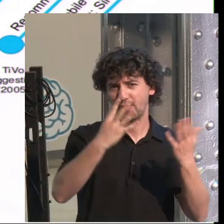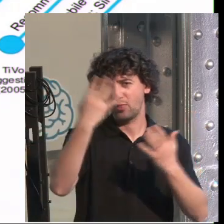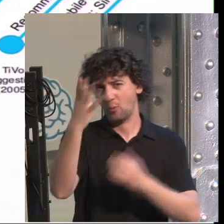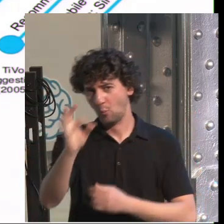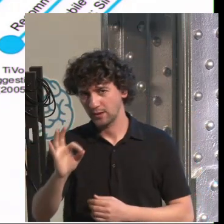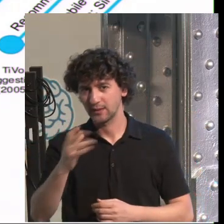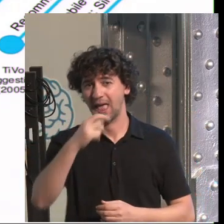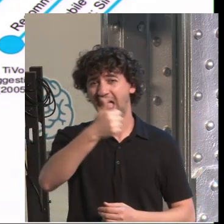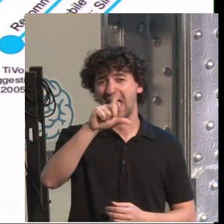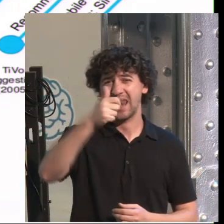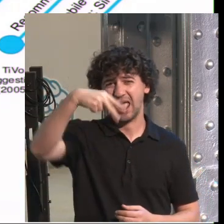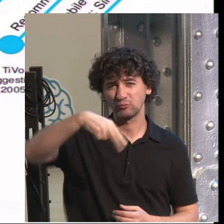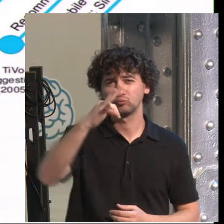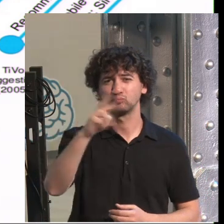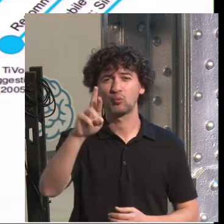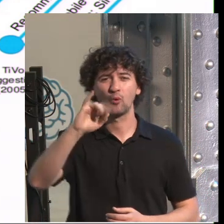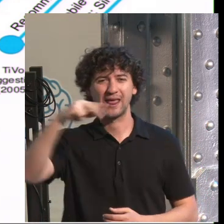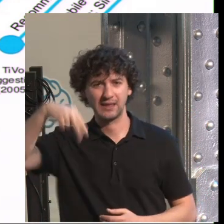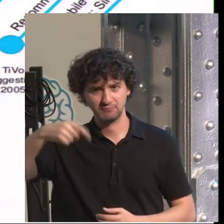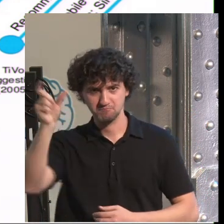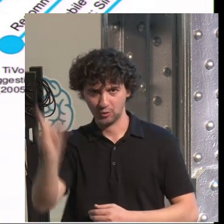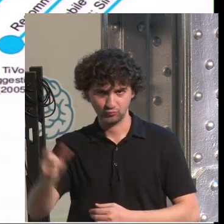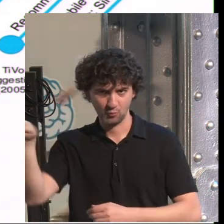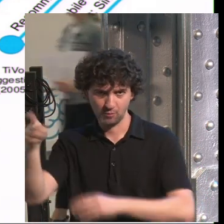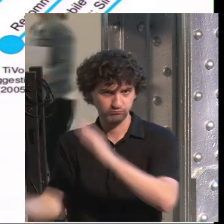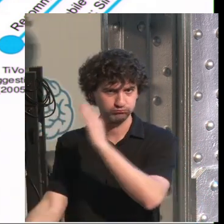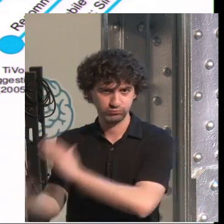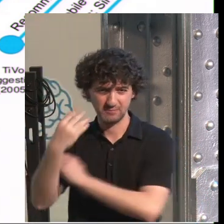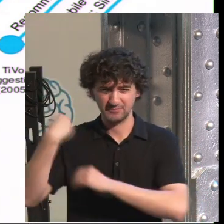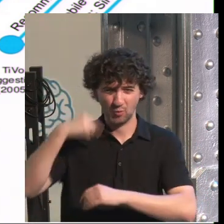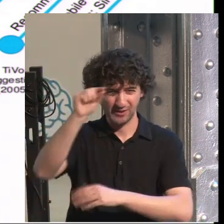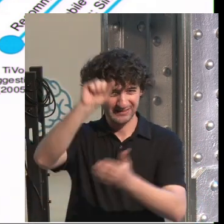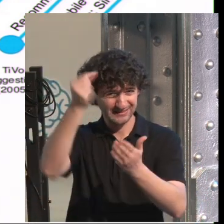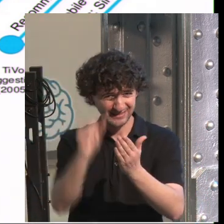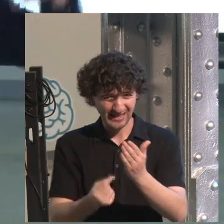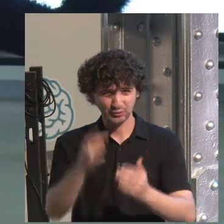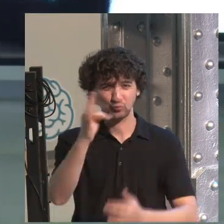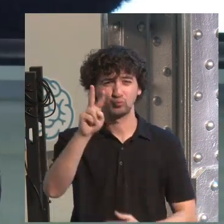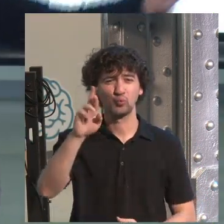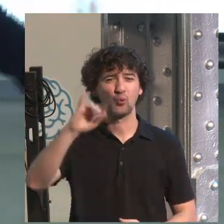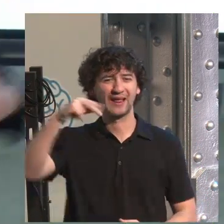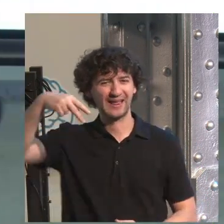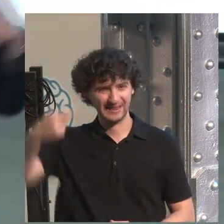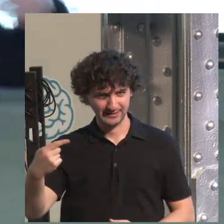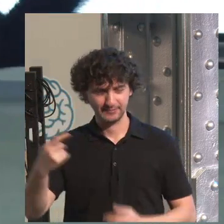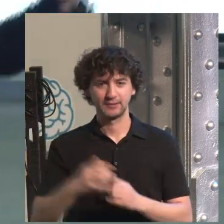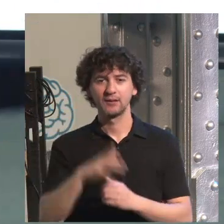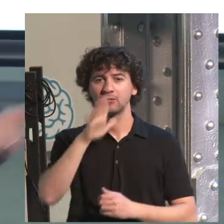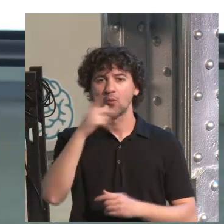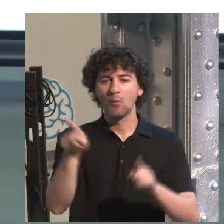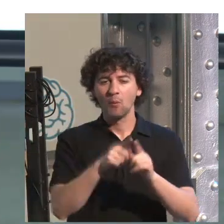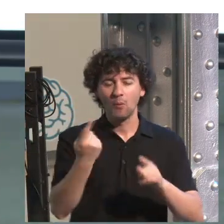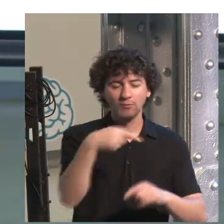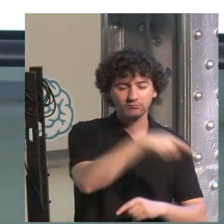que Alan Turing fue el fundador de la inteligencia artificial cuando habló del test de Turing, que es un test que tendría que superar una máquina para ser